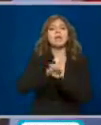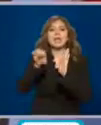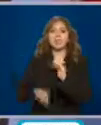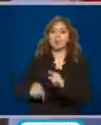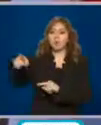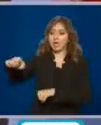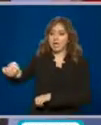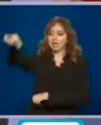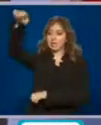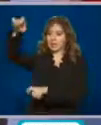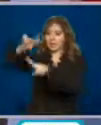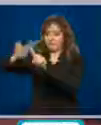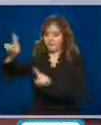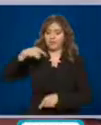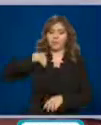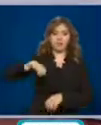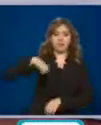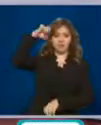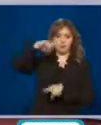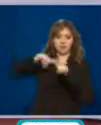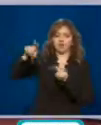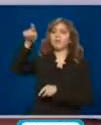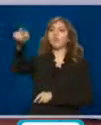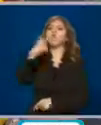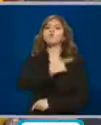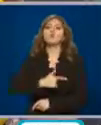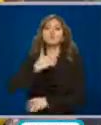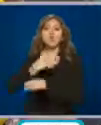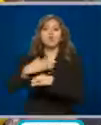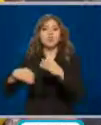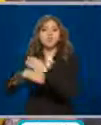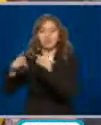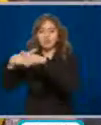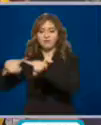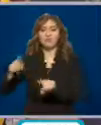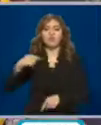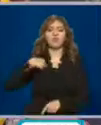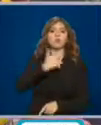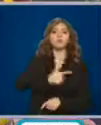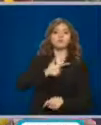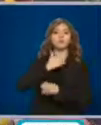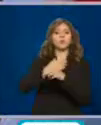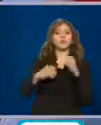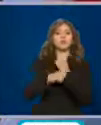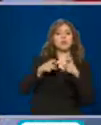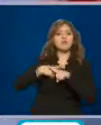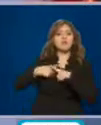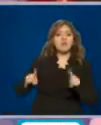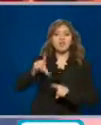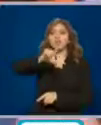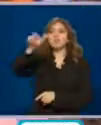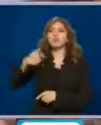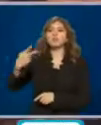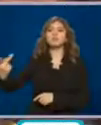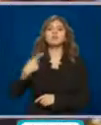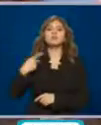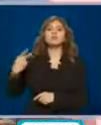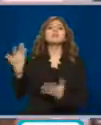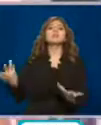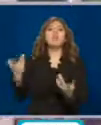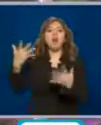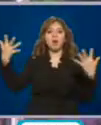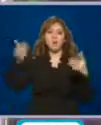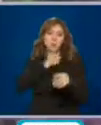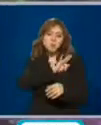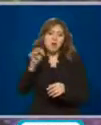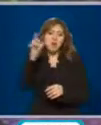diferentes, gustos diferentes y valores diferentes, esto podría crear conflicto? Entender que puede haber conflicto. Yo creo que esa es la primera.